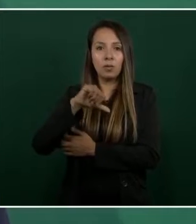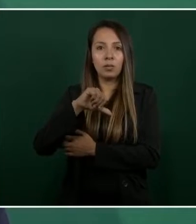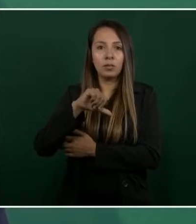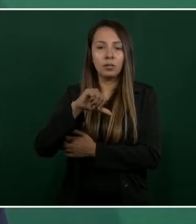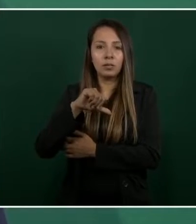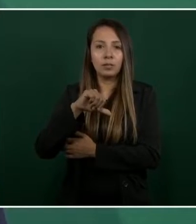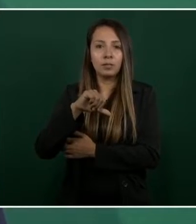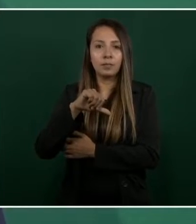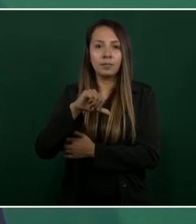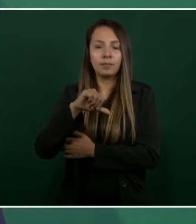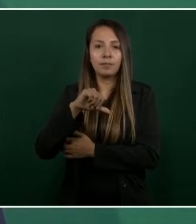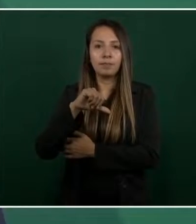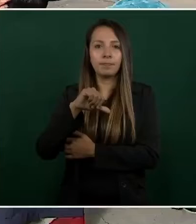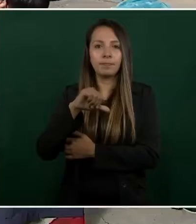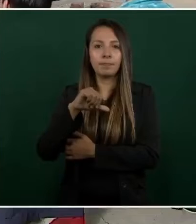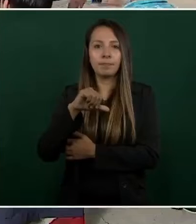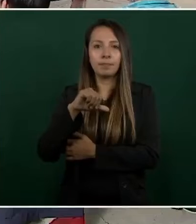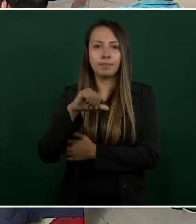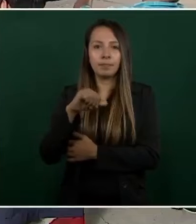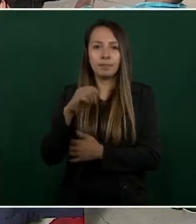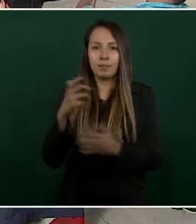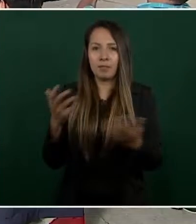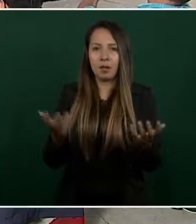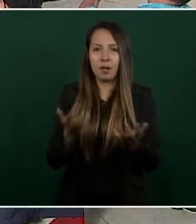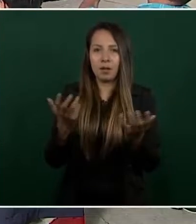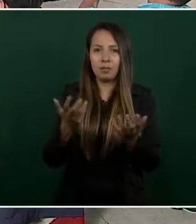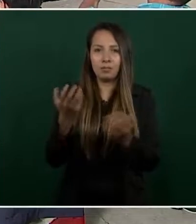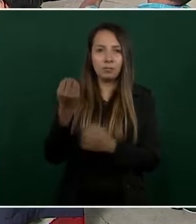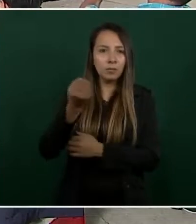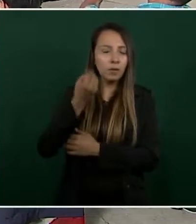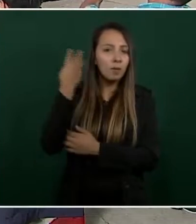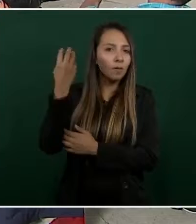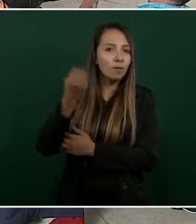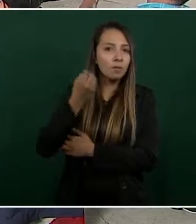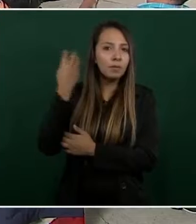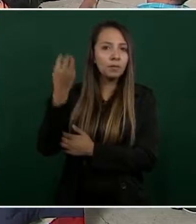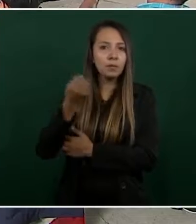vamos a llevar a cabo esta conferencia.